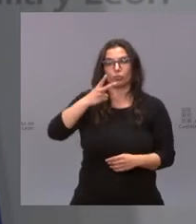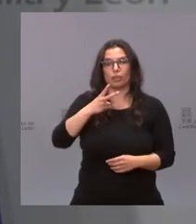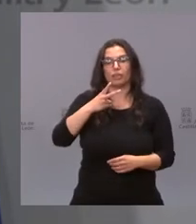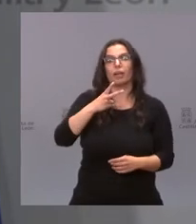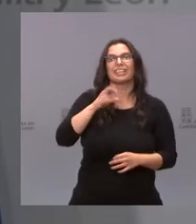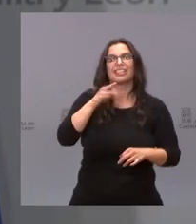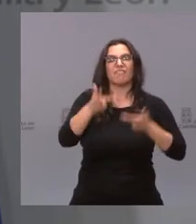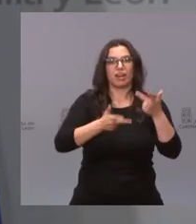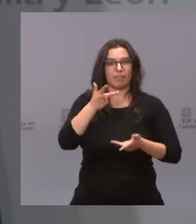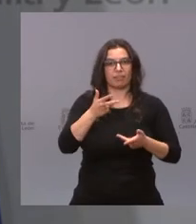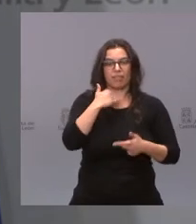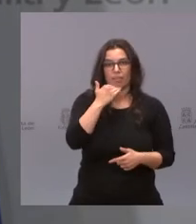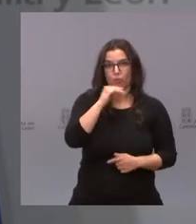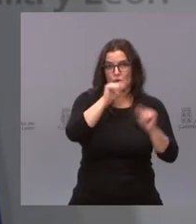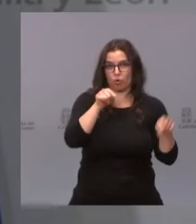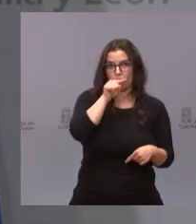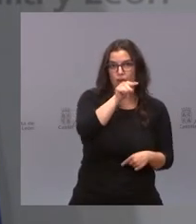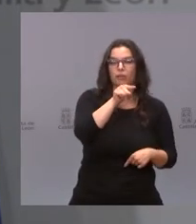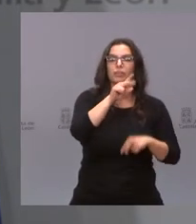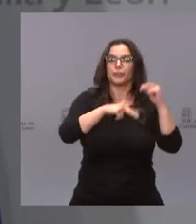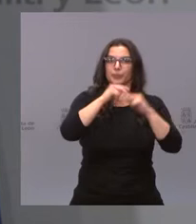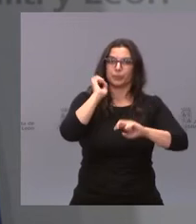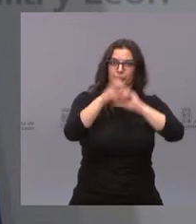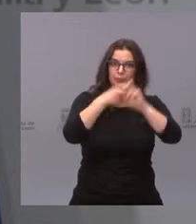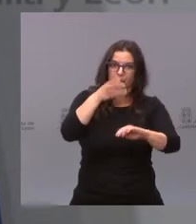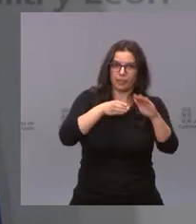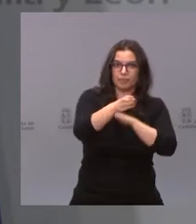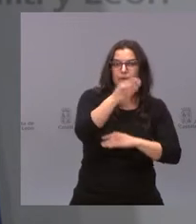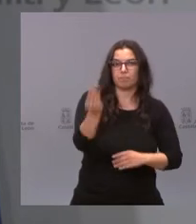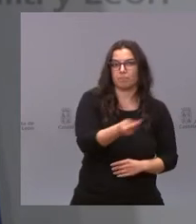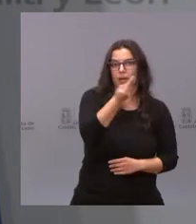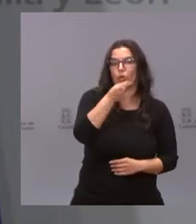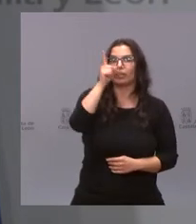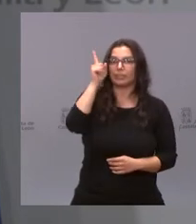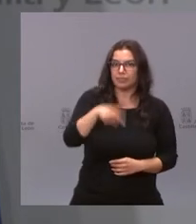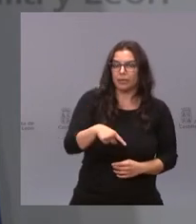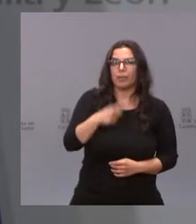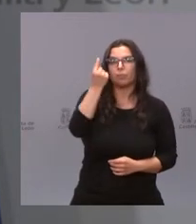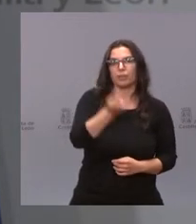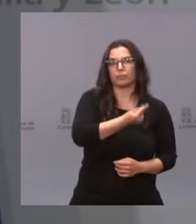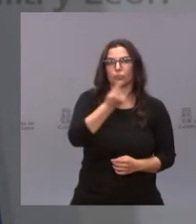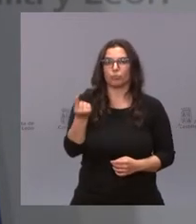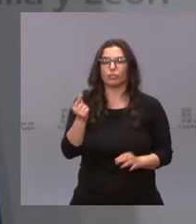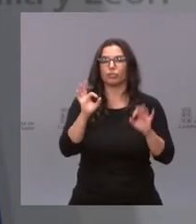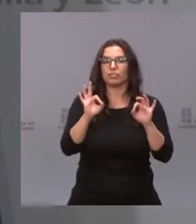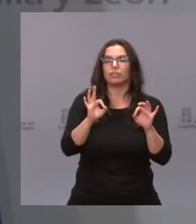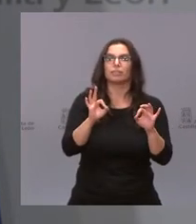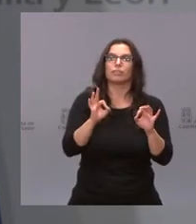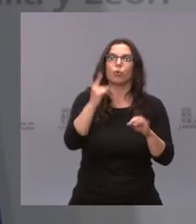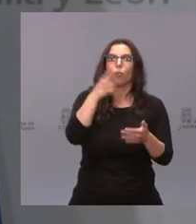de Benavente, en Zamora, para mejorar su accesibilidad, va a contar también con un presupuesto de más